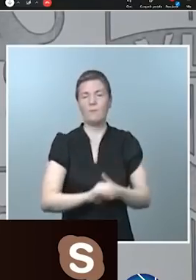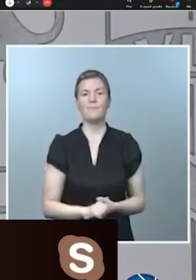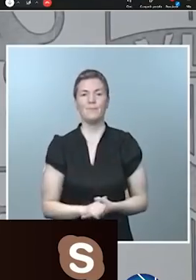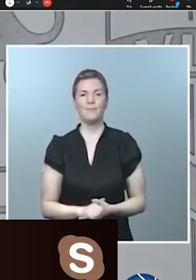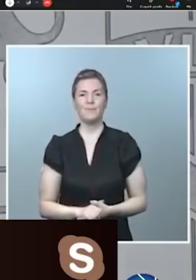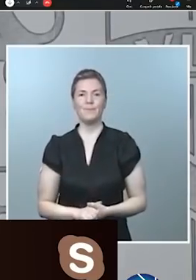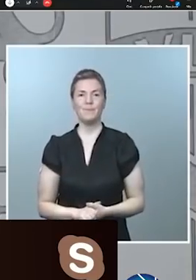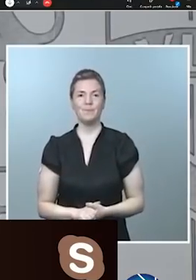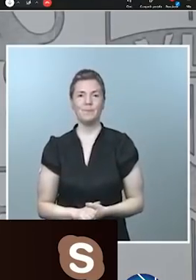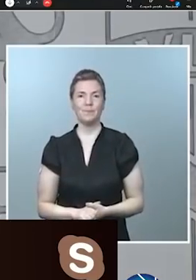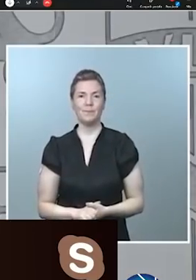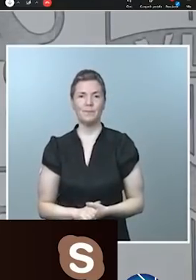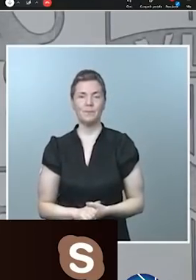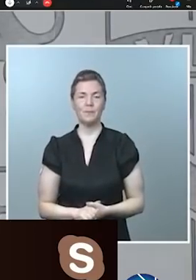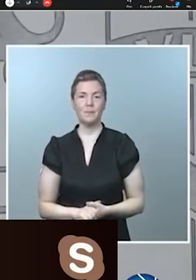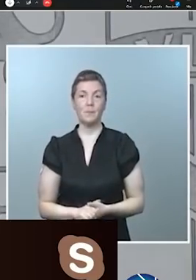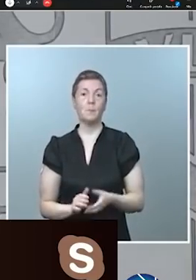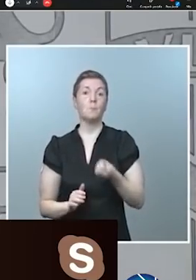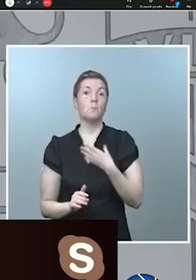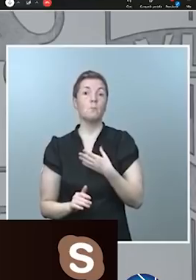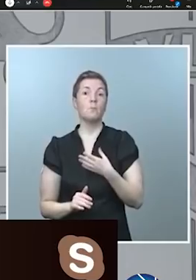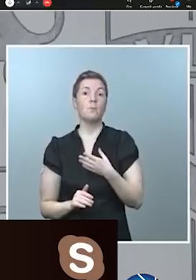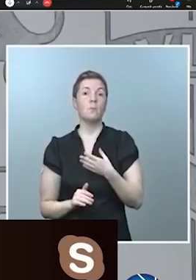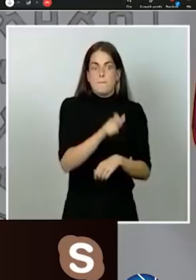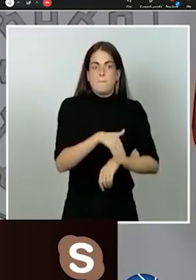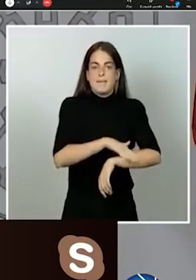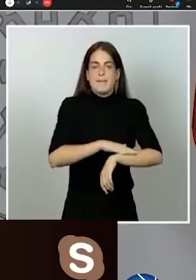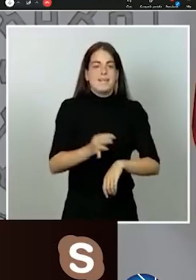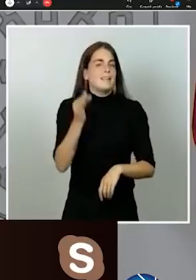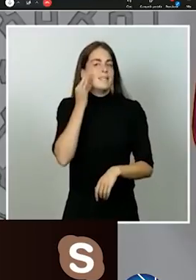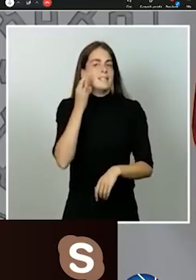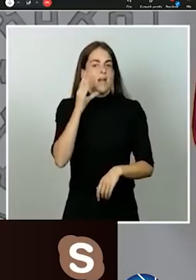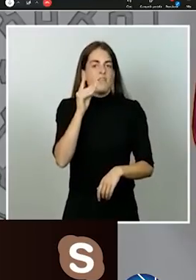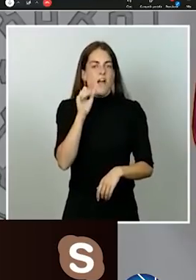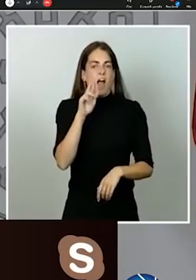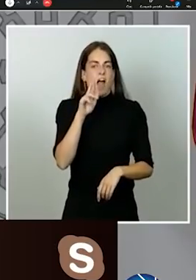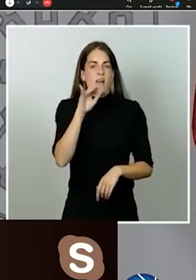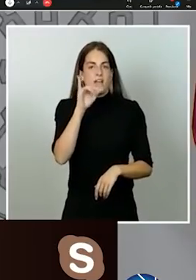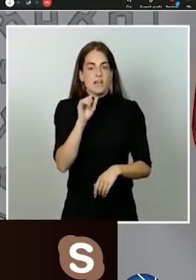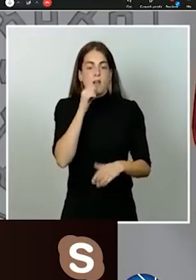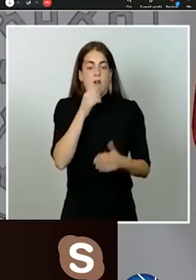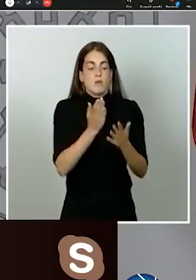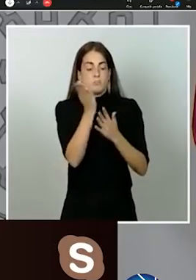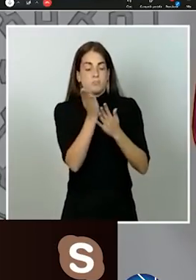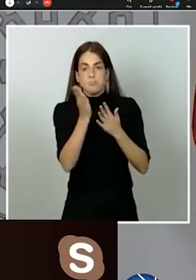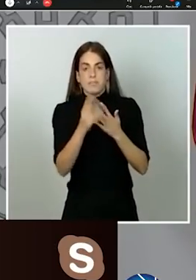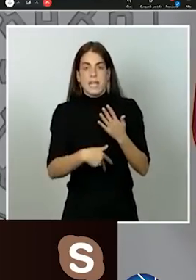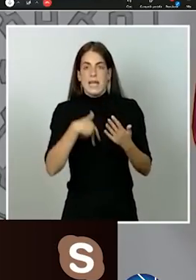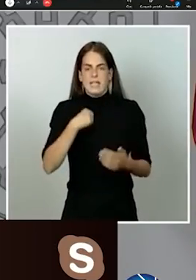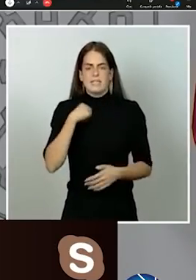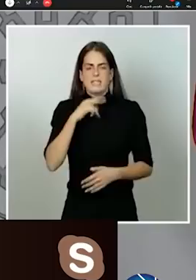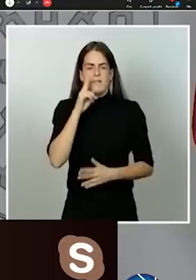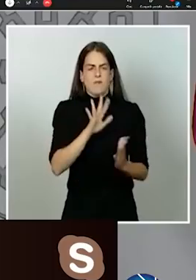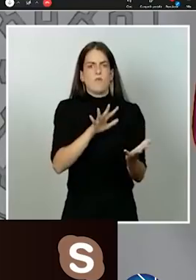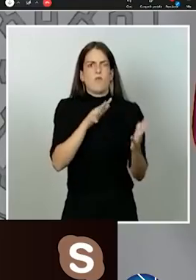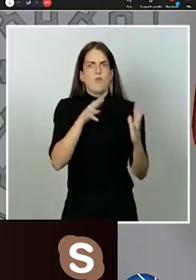de riqueza, los niveles precrisis de riqueza más tarde de la Unión Europea y de la OCDE, puesto que no vamos a